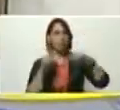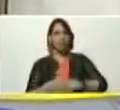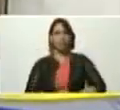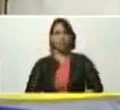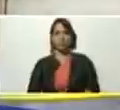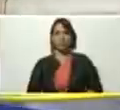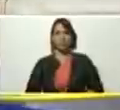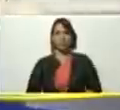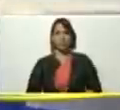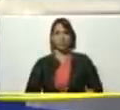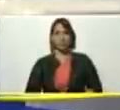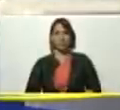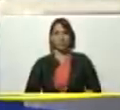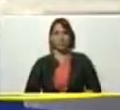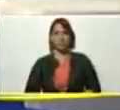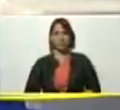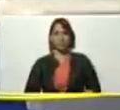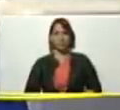ese toro.